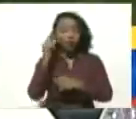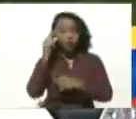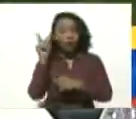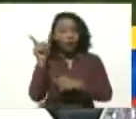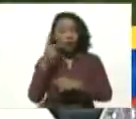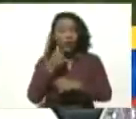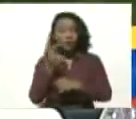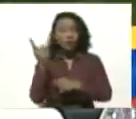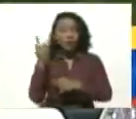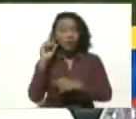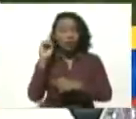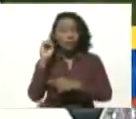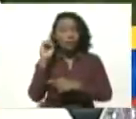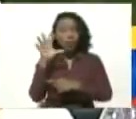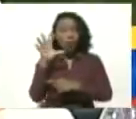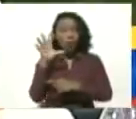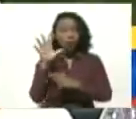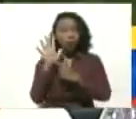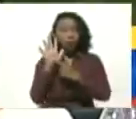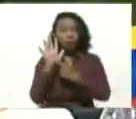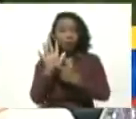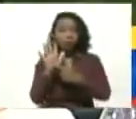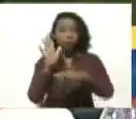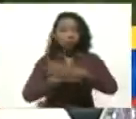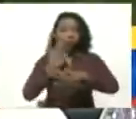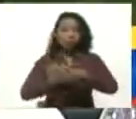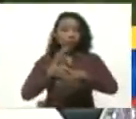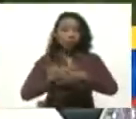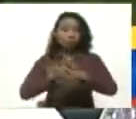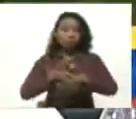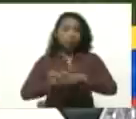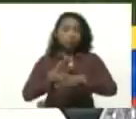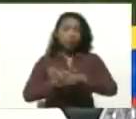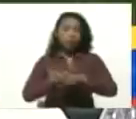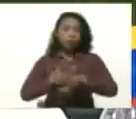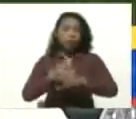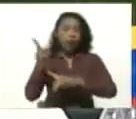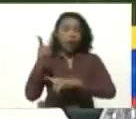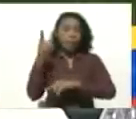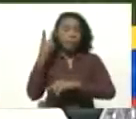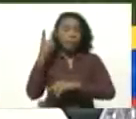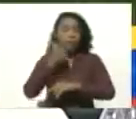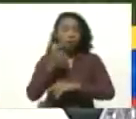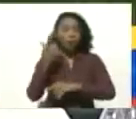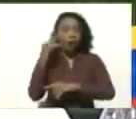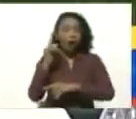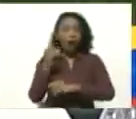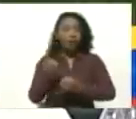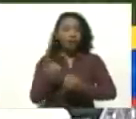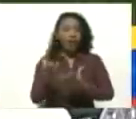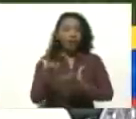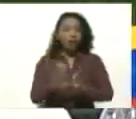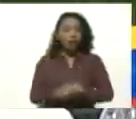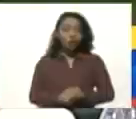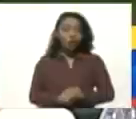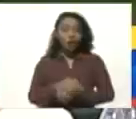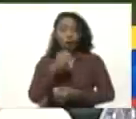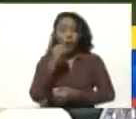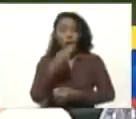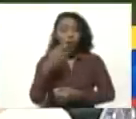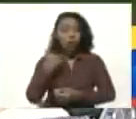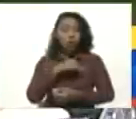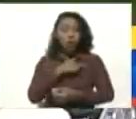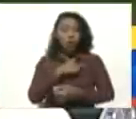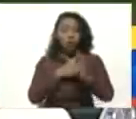decir que se enciende la luz roja en señal de alarma, de alerta, porque la persona está contagiada. Bueno, nosotros